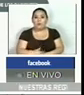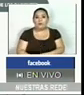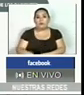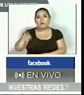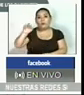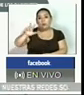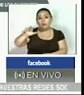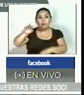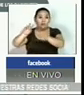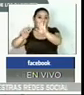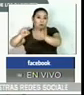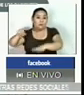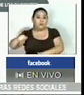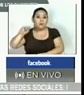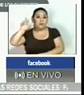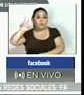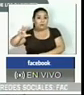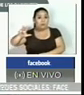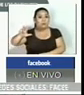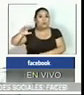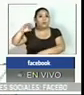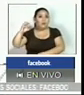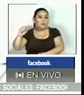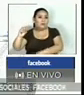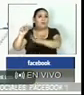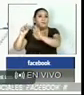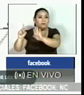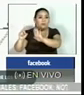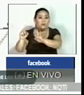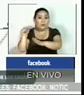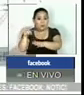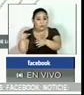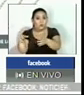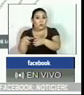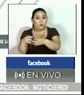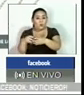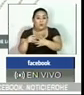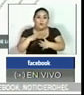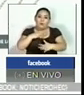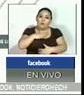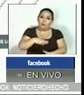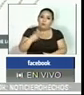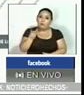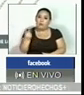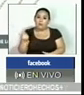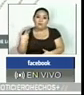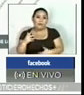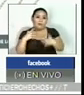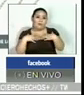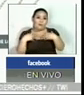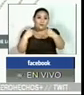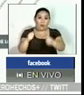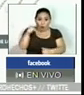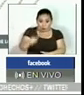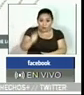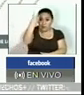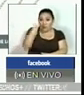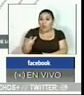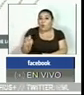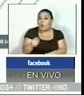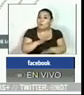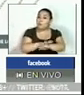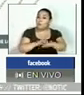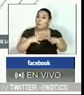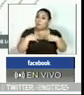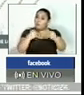37,306. Otro dato que nos llena de aliento es que tres personas se han recuperado en este día, entre los que están,